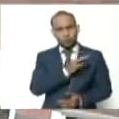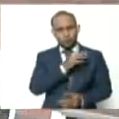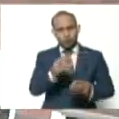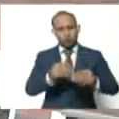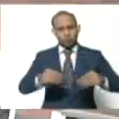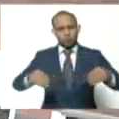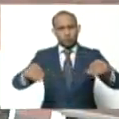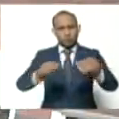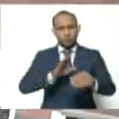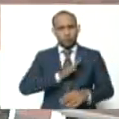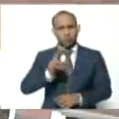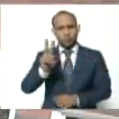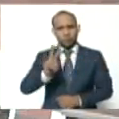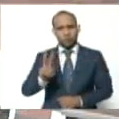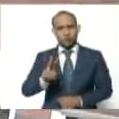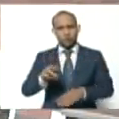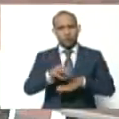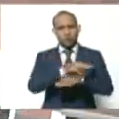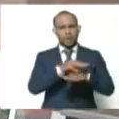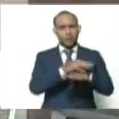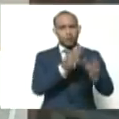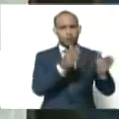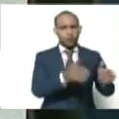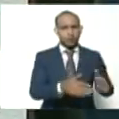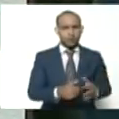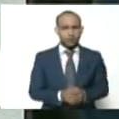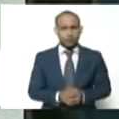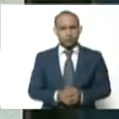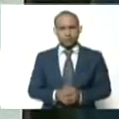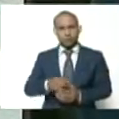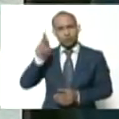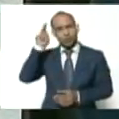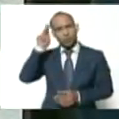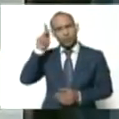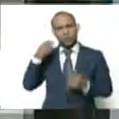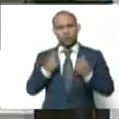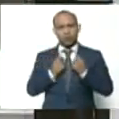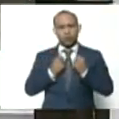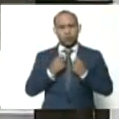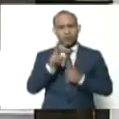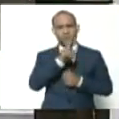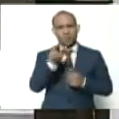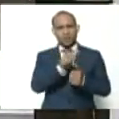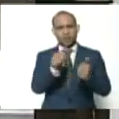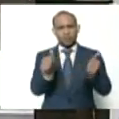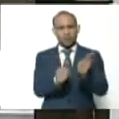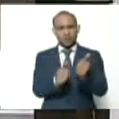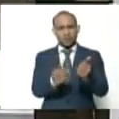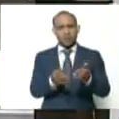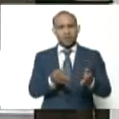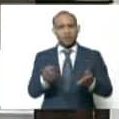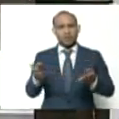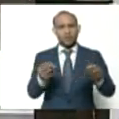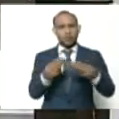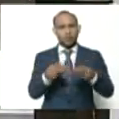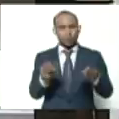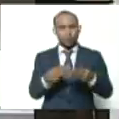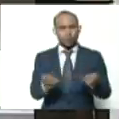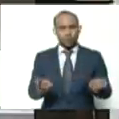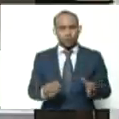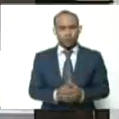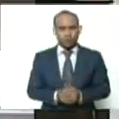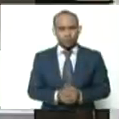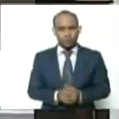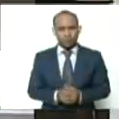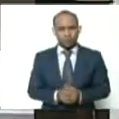Territorial de las Misiones, profesor Aristóbulo Isturiz, al vicepresidente de Servicios Públicos,